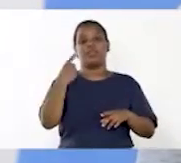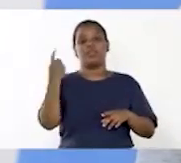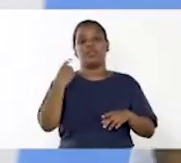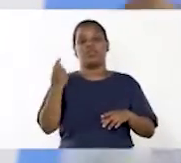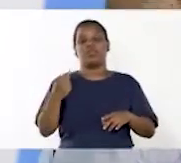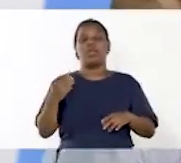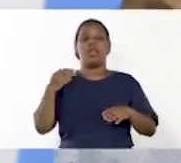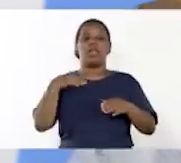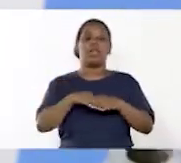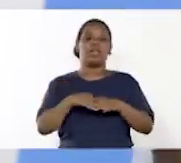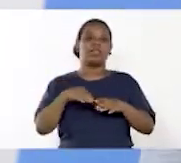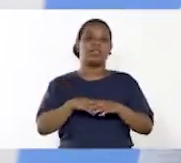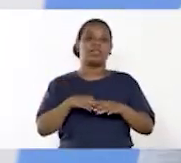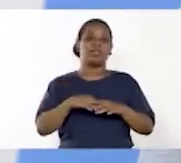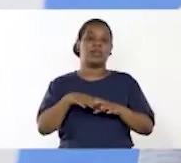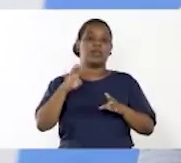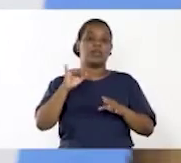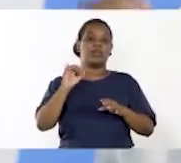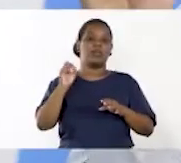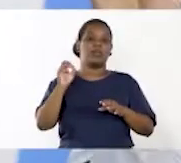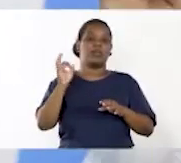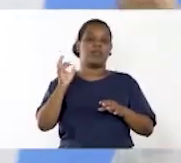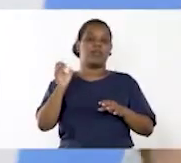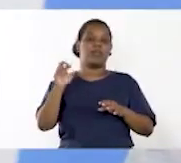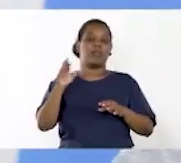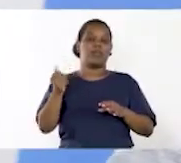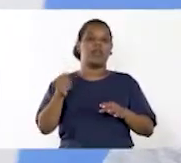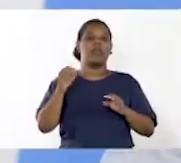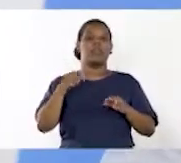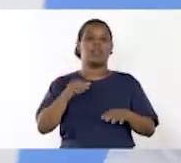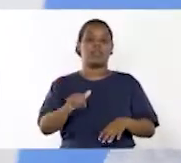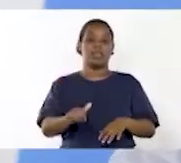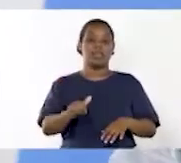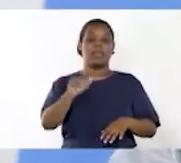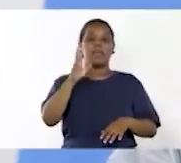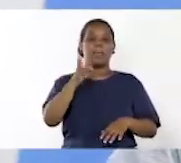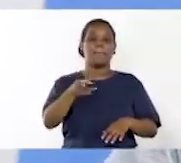de la biosfera y patrimonio mundial. Eso es para proteger el medio ambiente.